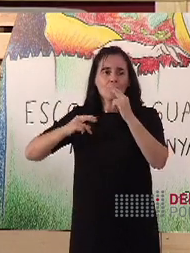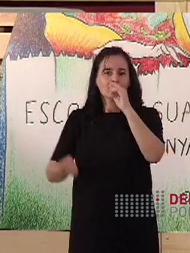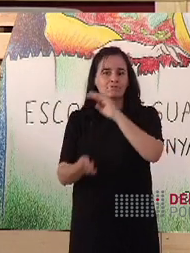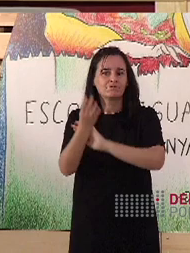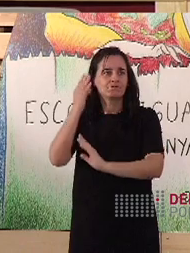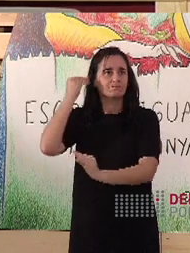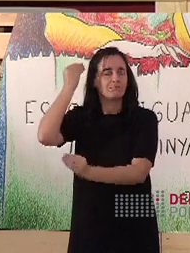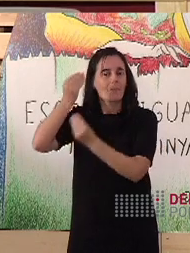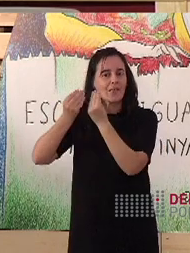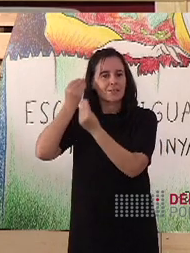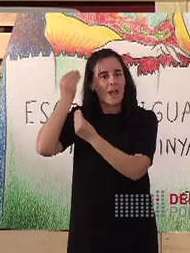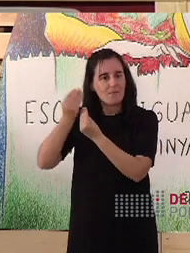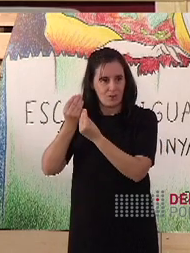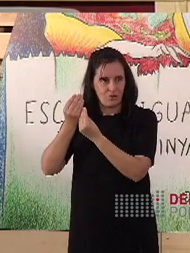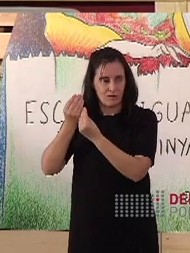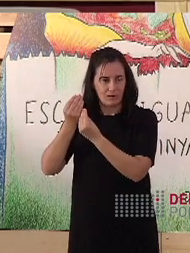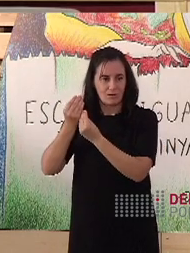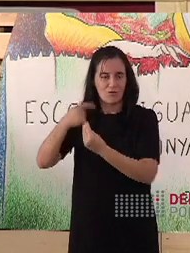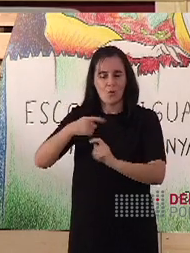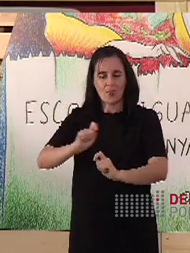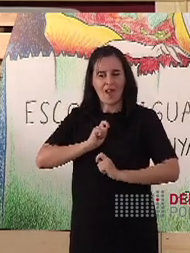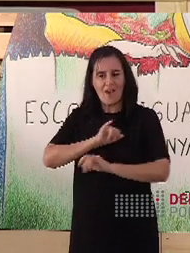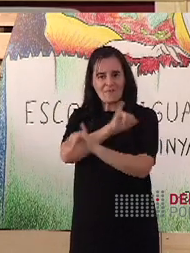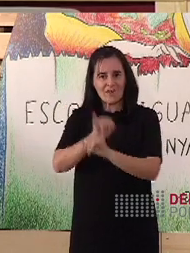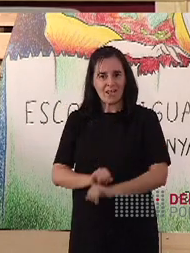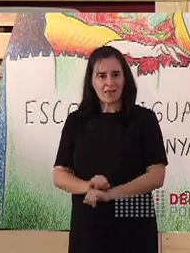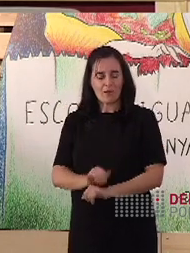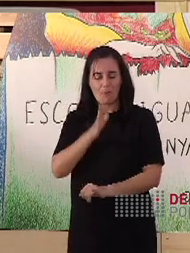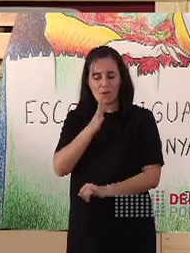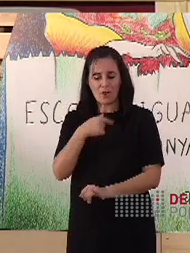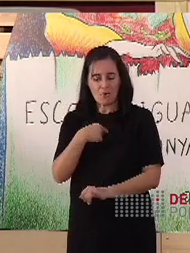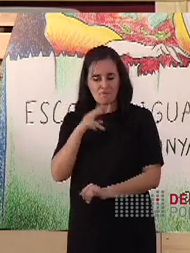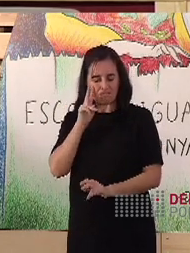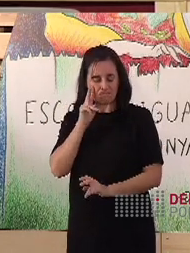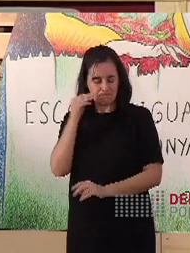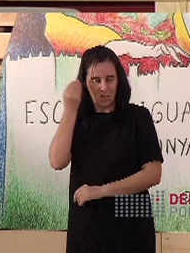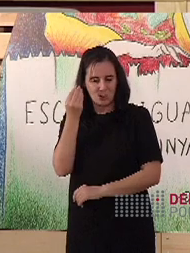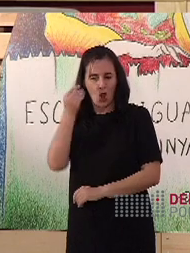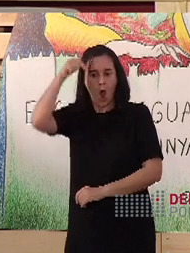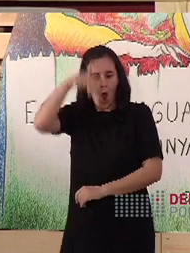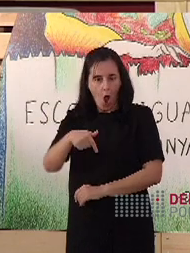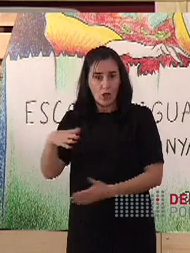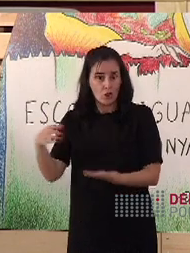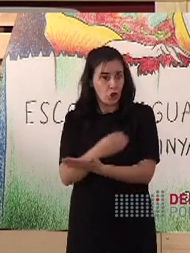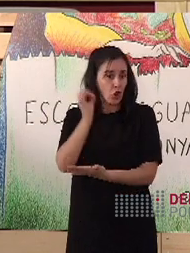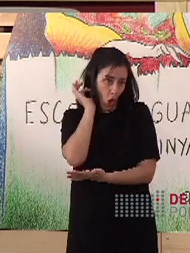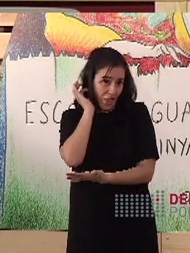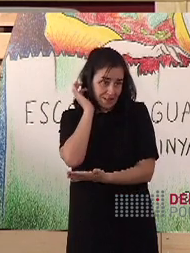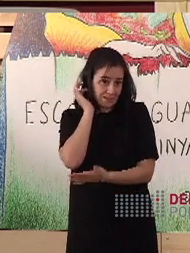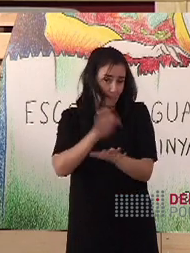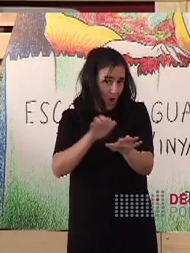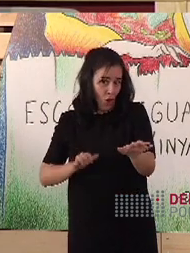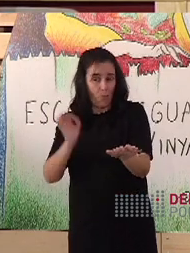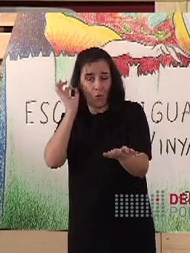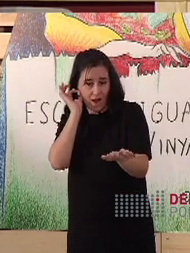creando pensamento aquí, que a mí me fai feliz porque digo, hoxe estamos todas nós que somos a maioría,